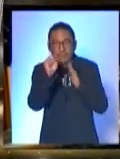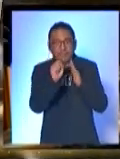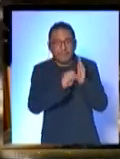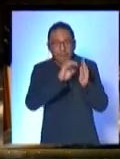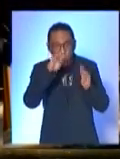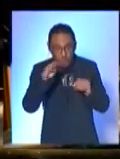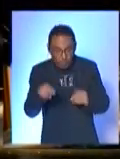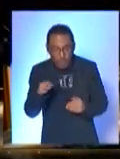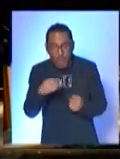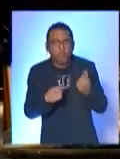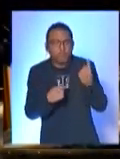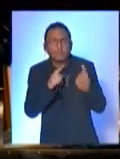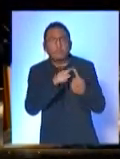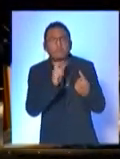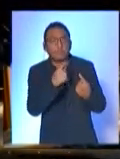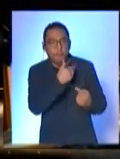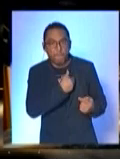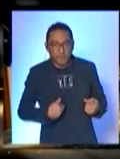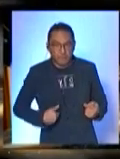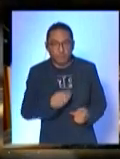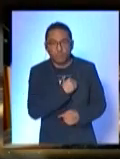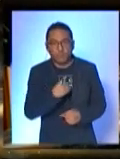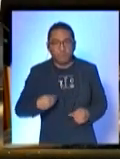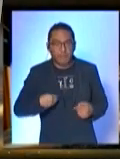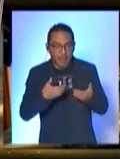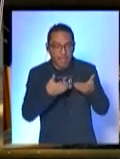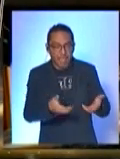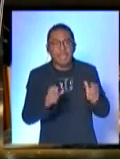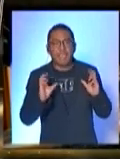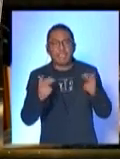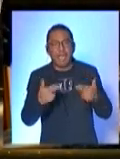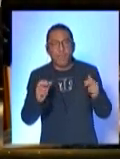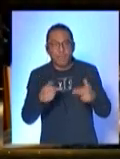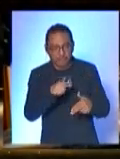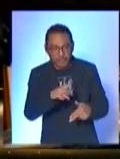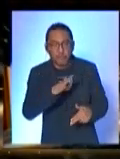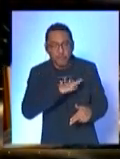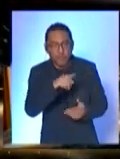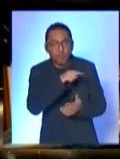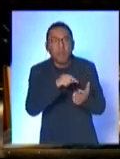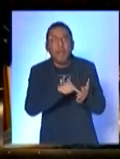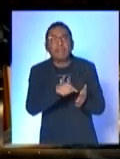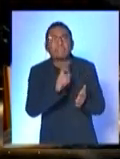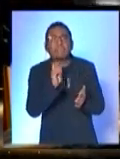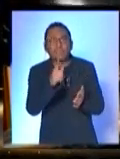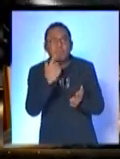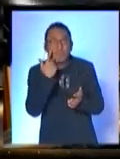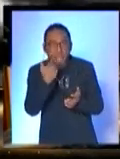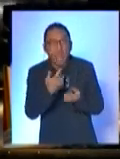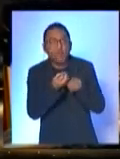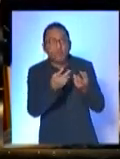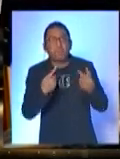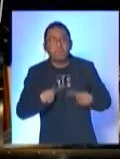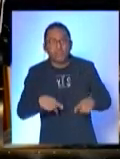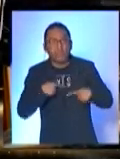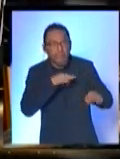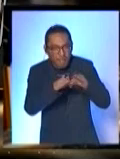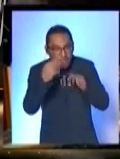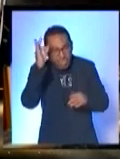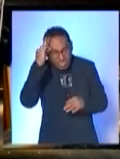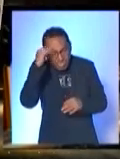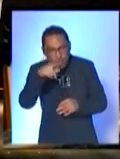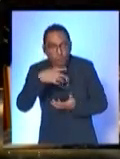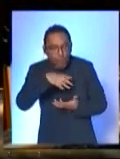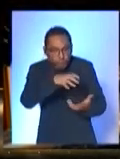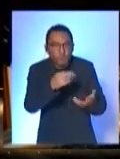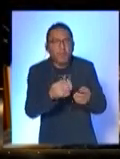Uno de ellos es que en la presidencia municipal, en la avenida Chiapas, se encuentra un centro de acopio donde se están recibiendo víveres para los brigadistas. Y también algo